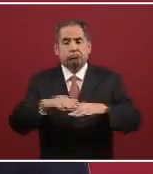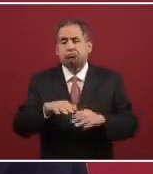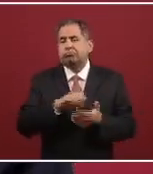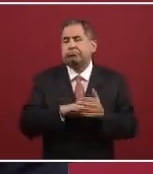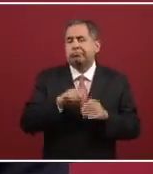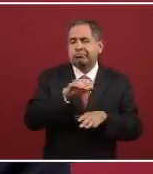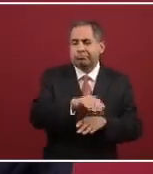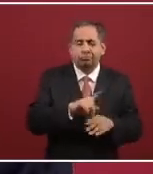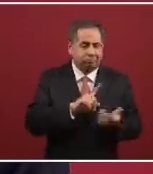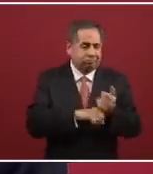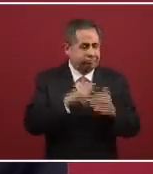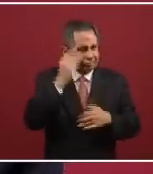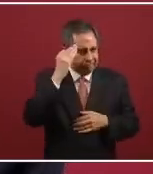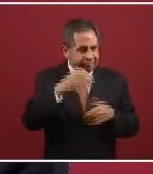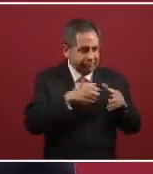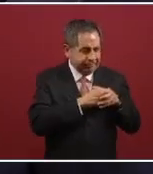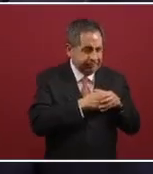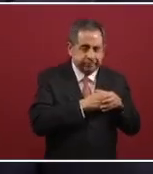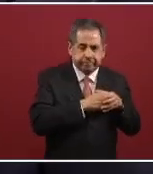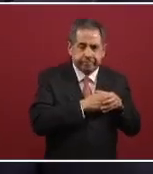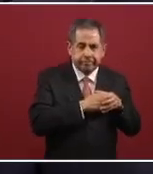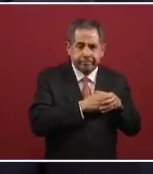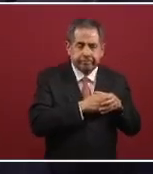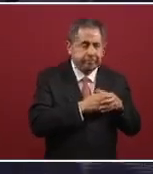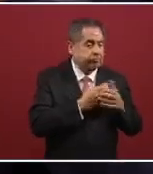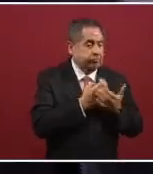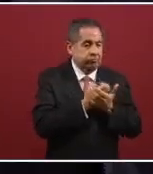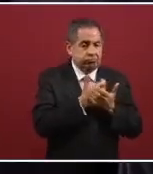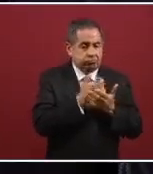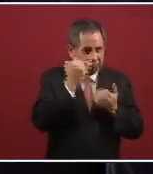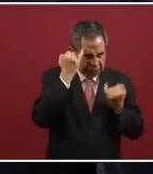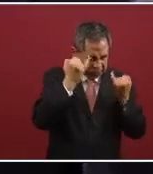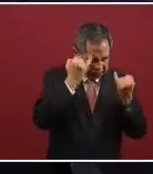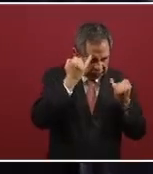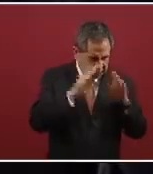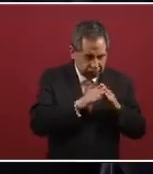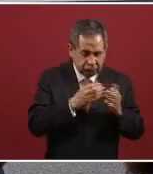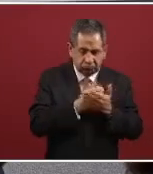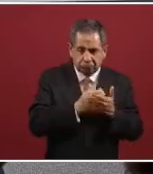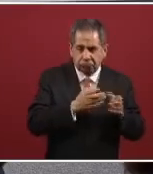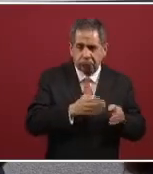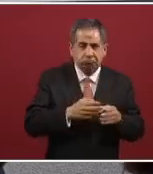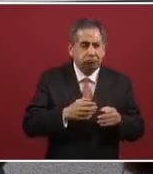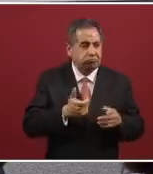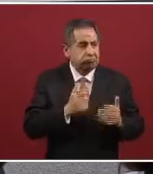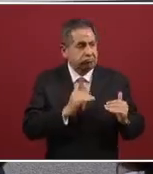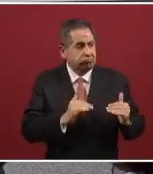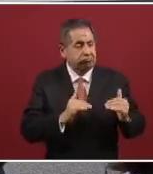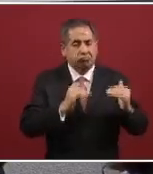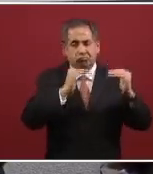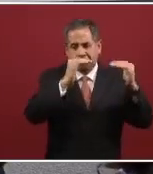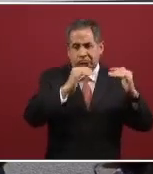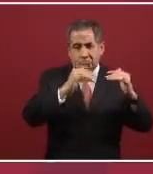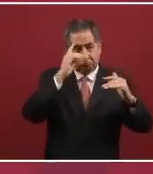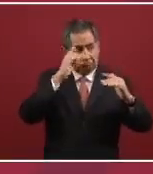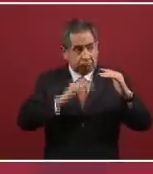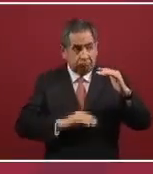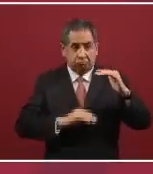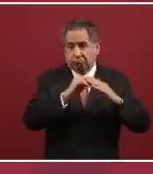economistas, ¿no? Ya en el periodo neoliberal, eso sí, los tecnócratas elevaron la economía a rango supremo.